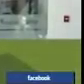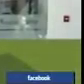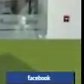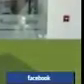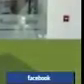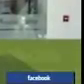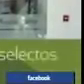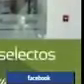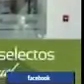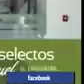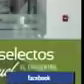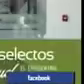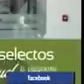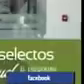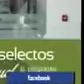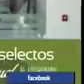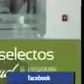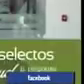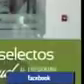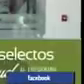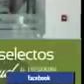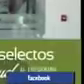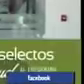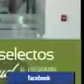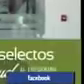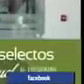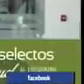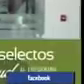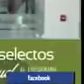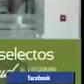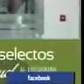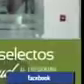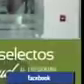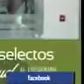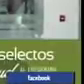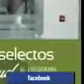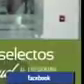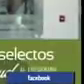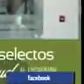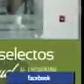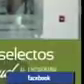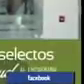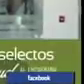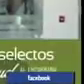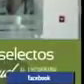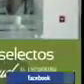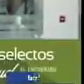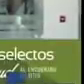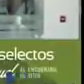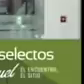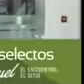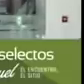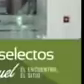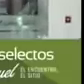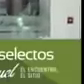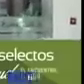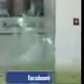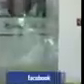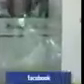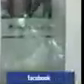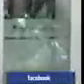Porque hoy Super Selectos abre las puertas de su nueva sala de ventas para estar cada vez más cerca de los salvadoreños.